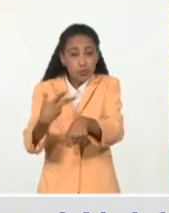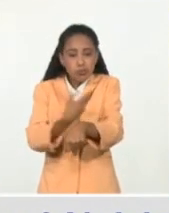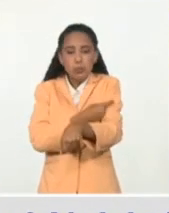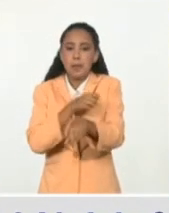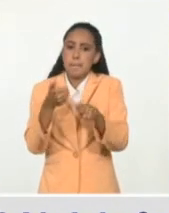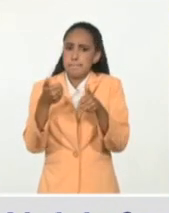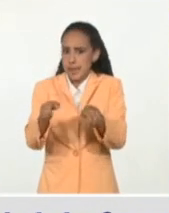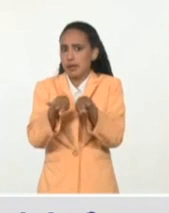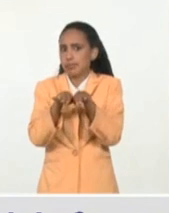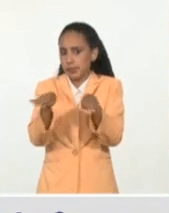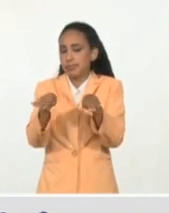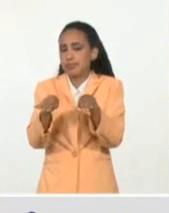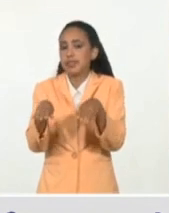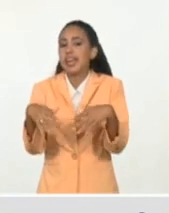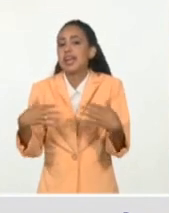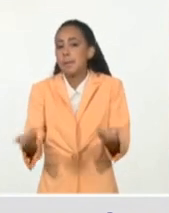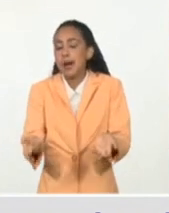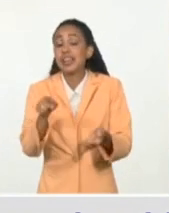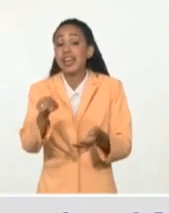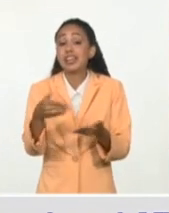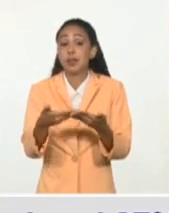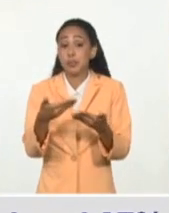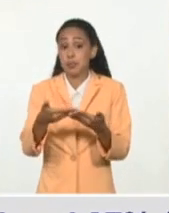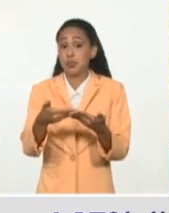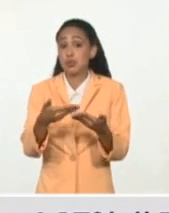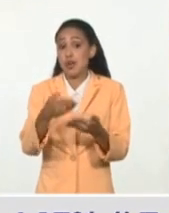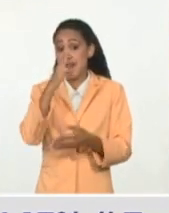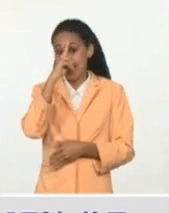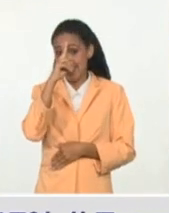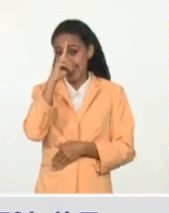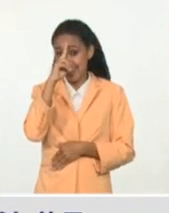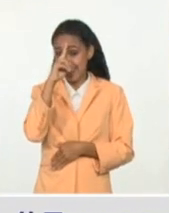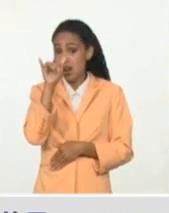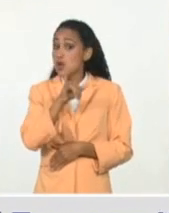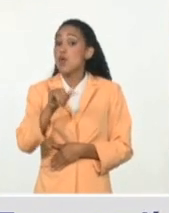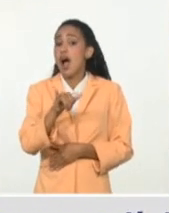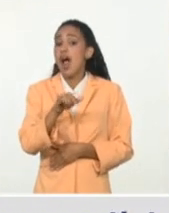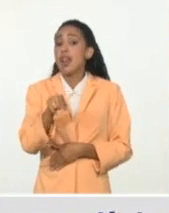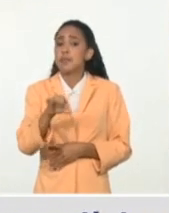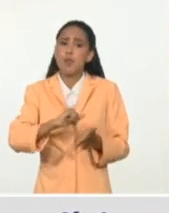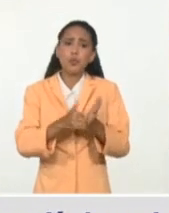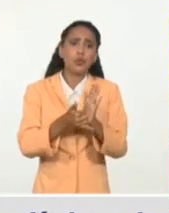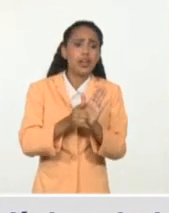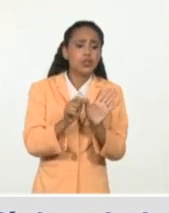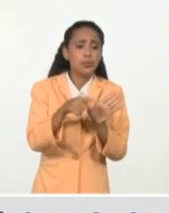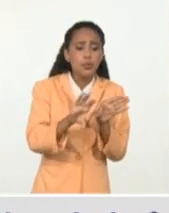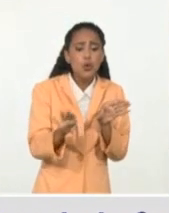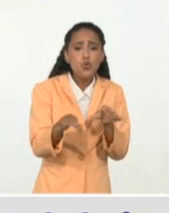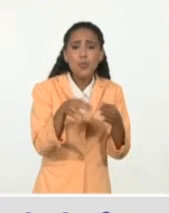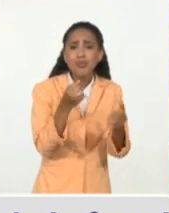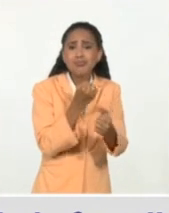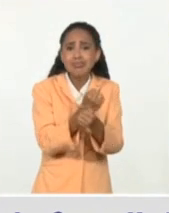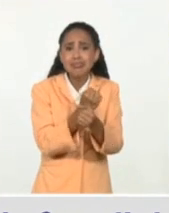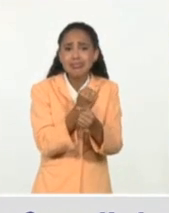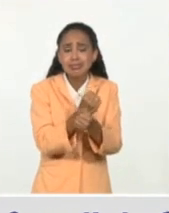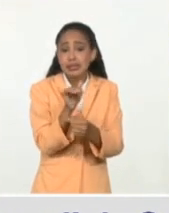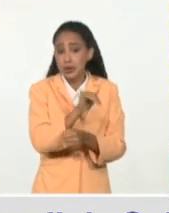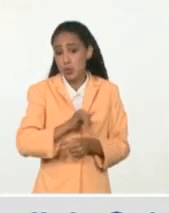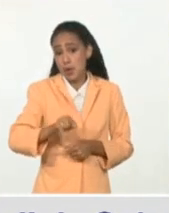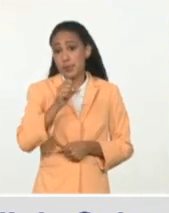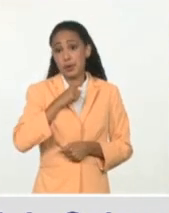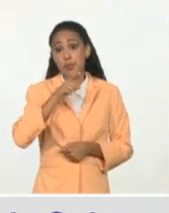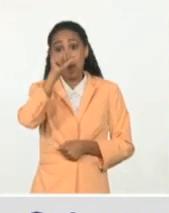ha ocurrido en estos ensayos clínicos e incluso en los proyectos de intervención a grupos vulnerables como el personal de la